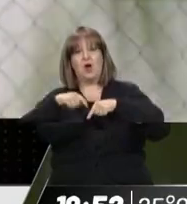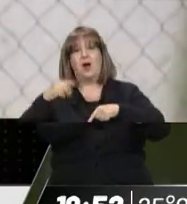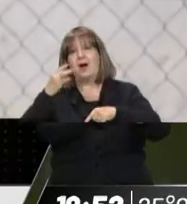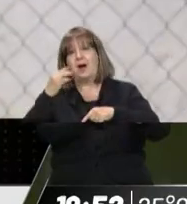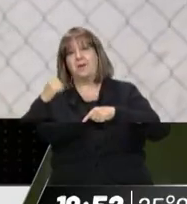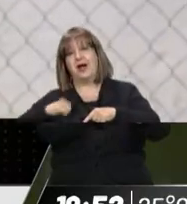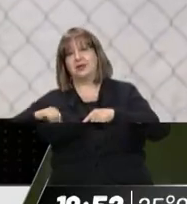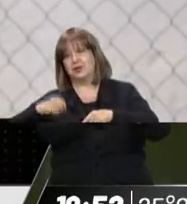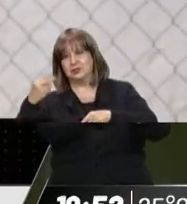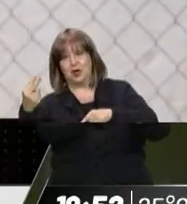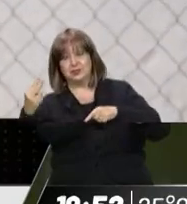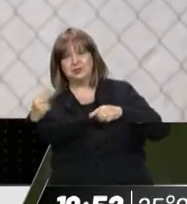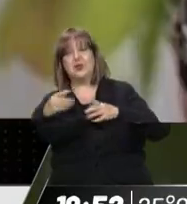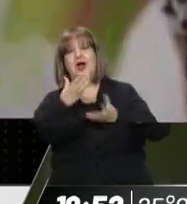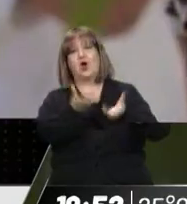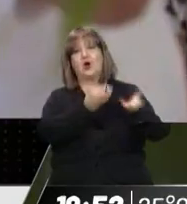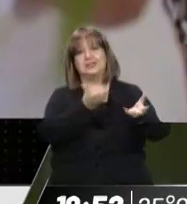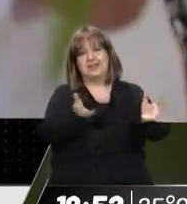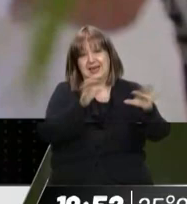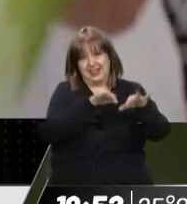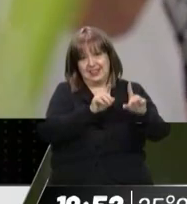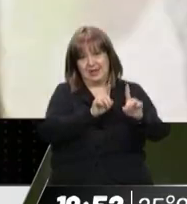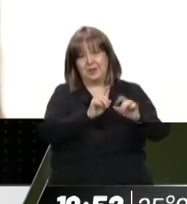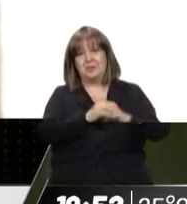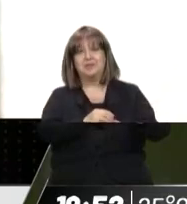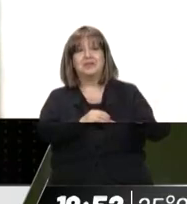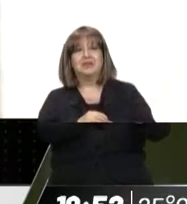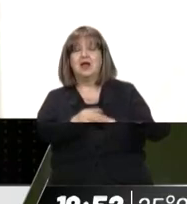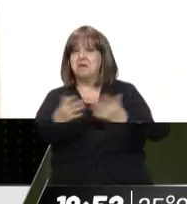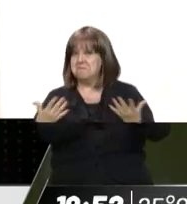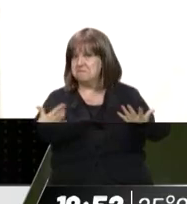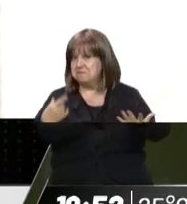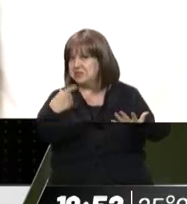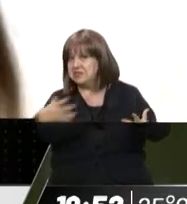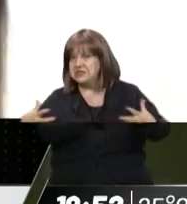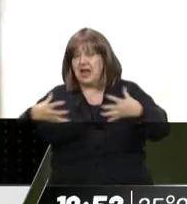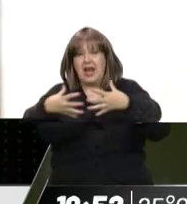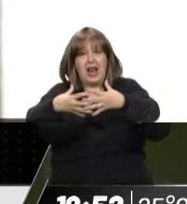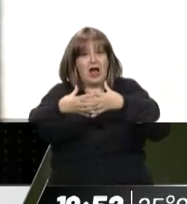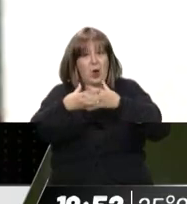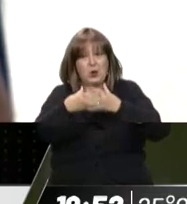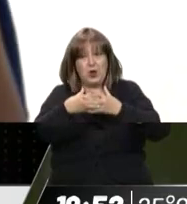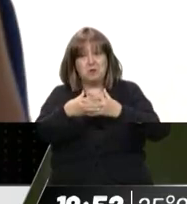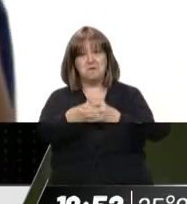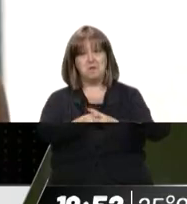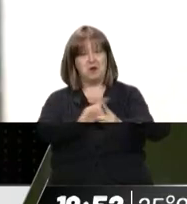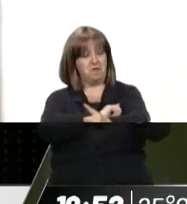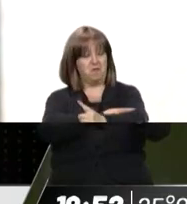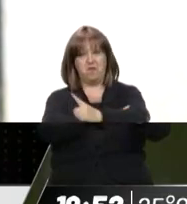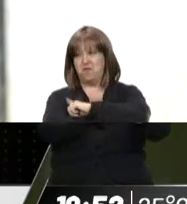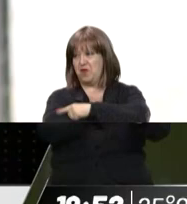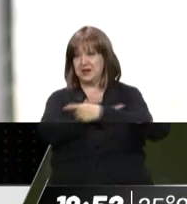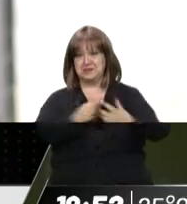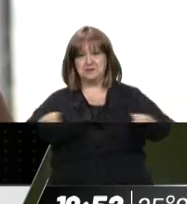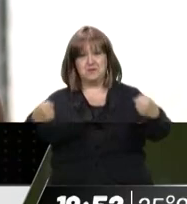una cocina integrada. Lo vemos. Tenemos como un leitmotiv que la unión hace la fuerza, es así el trabajo en equipo y hay cosas que